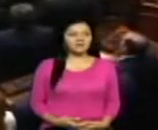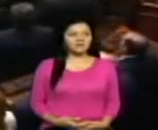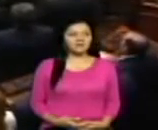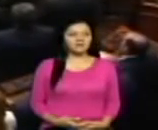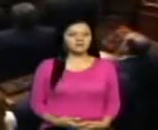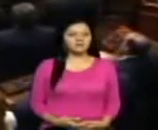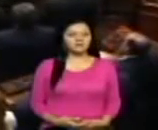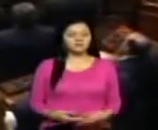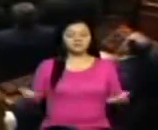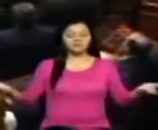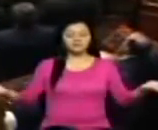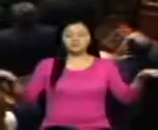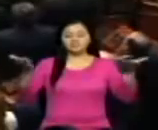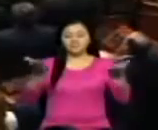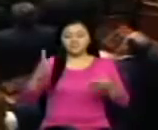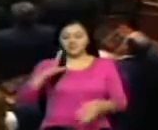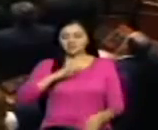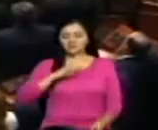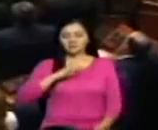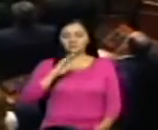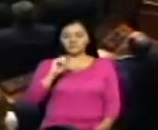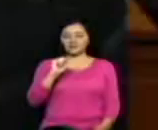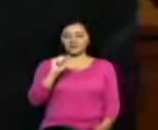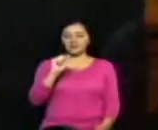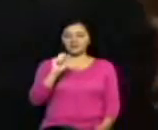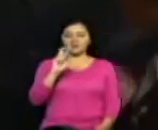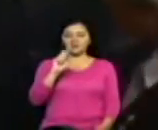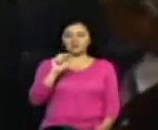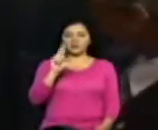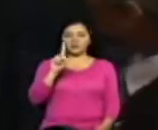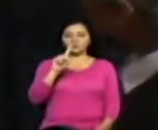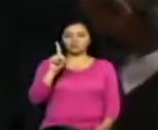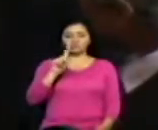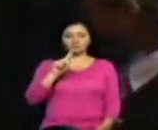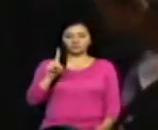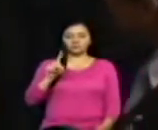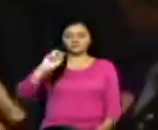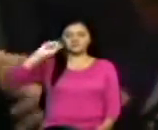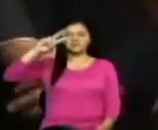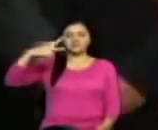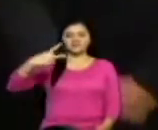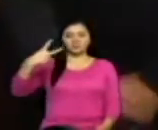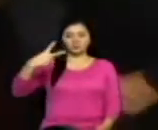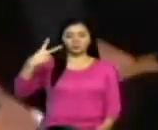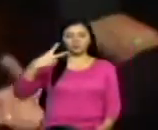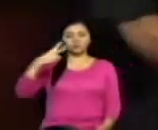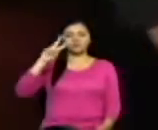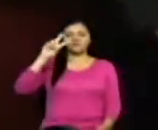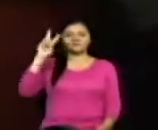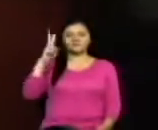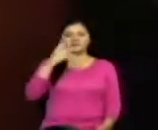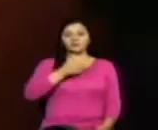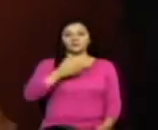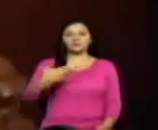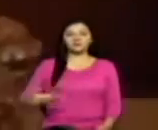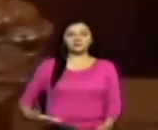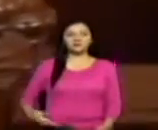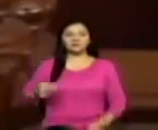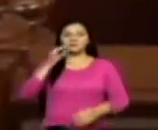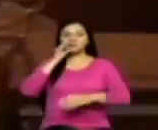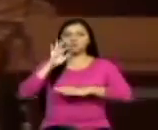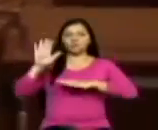Invito al estrado a la señora Mercedes Araos Fernández, segunda vicepresidenta electa de la República, para prestar el juramento de ley.